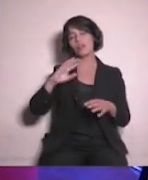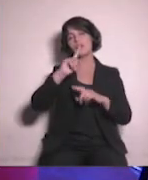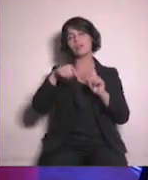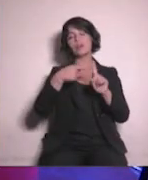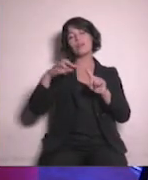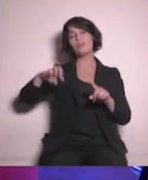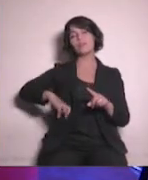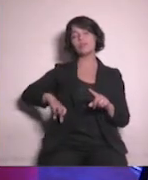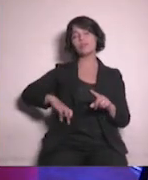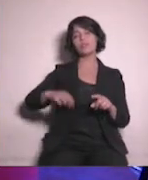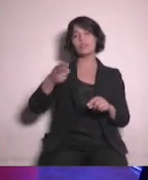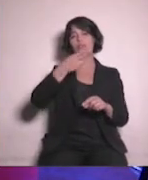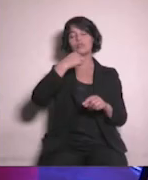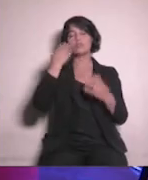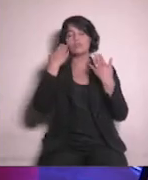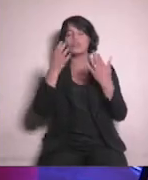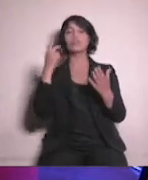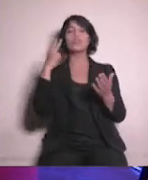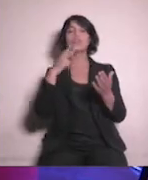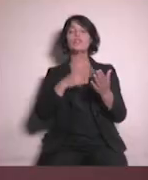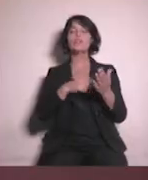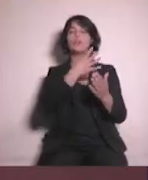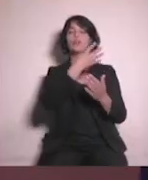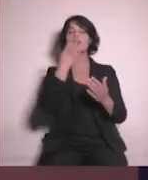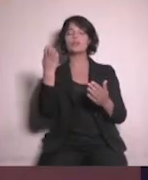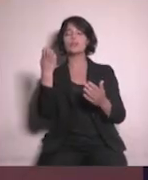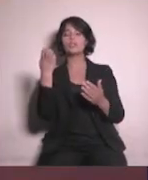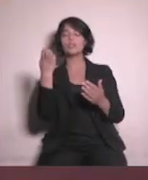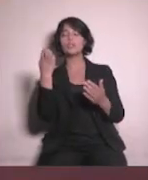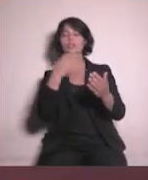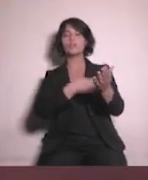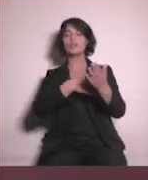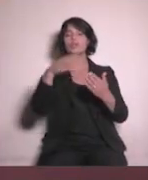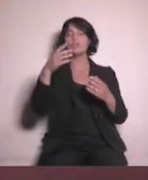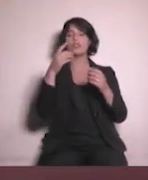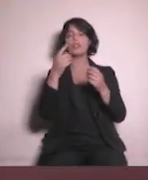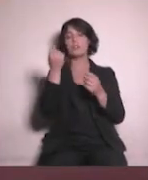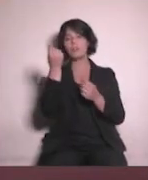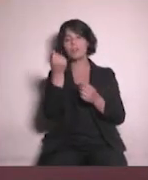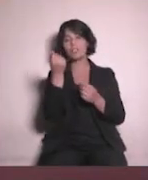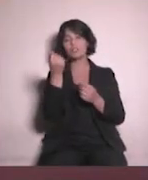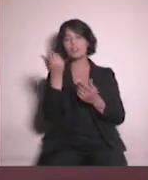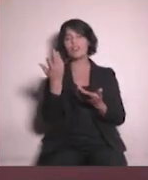entregado 2.400 millones de pesos en cuotas mortuorias,